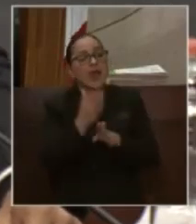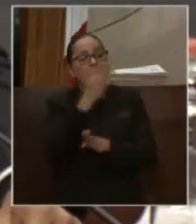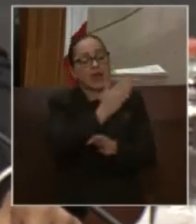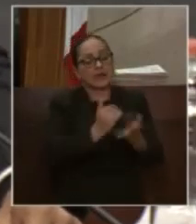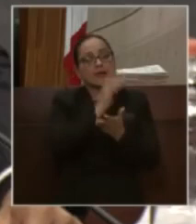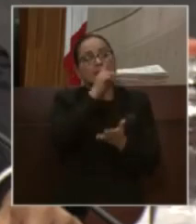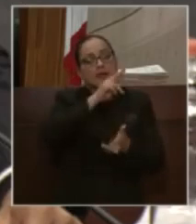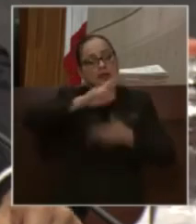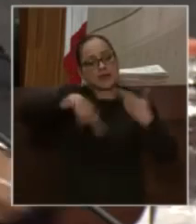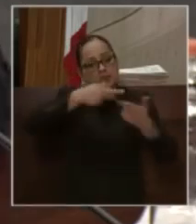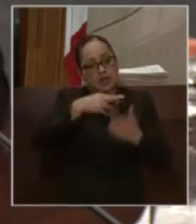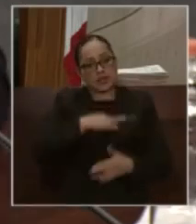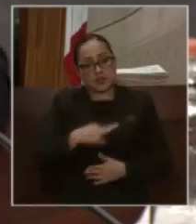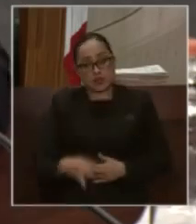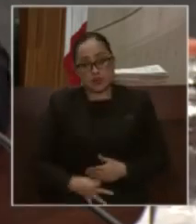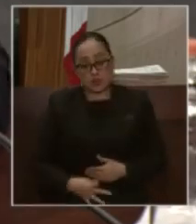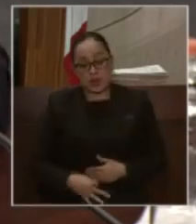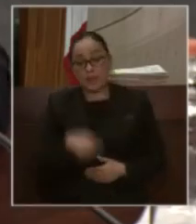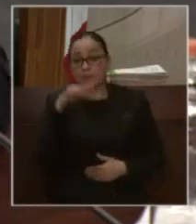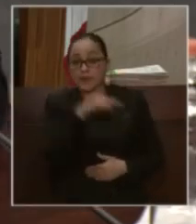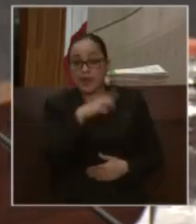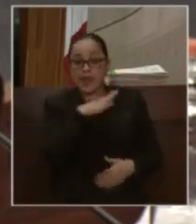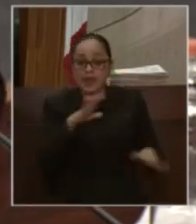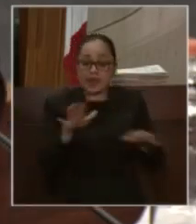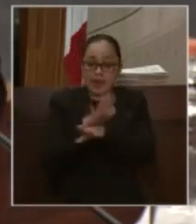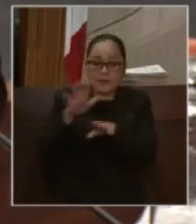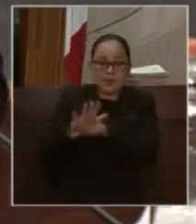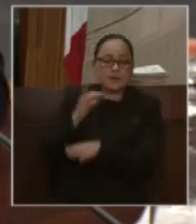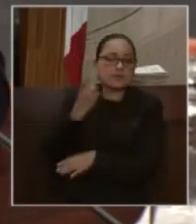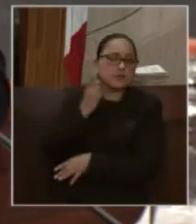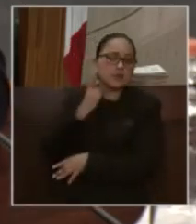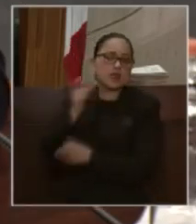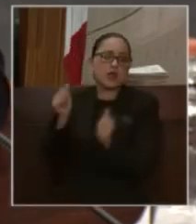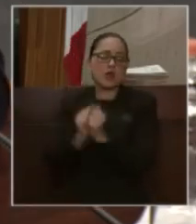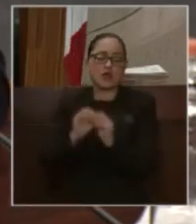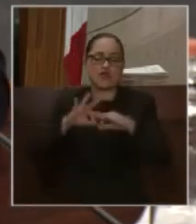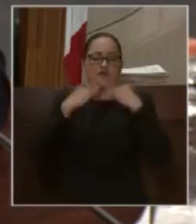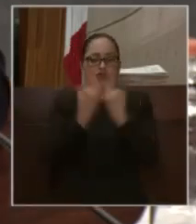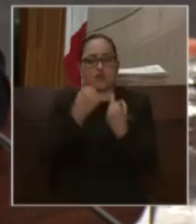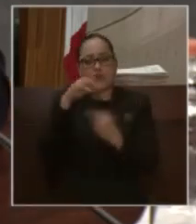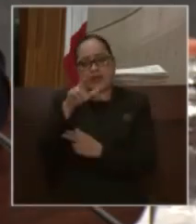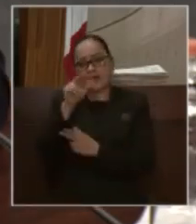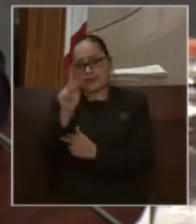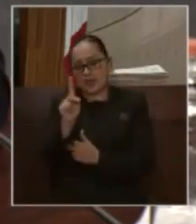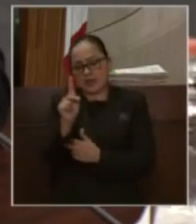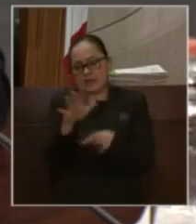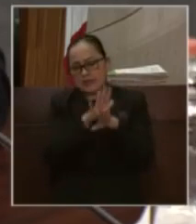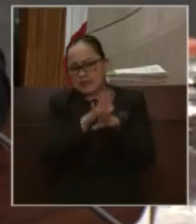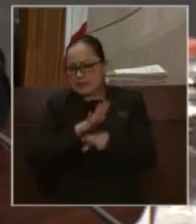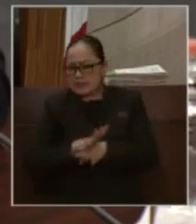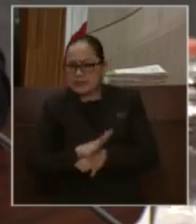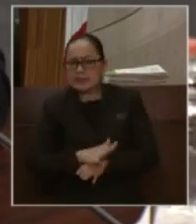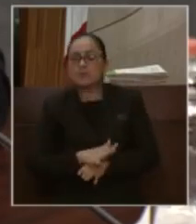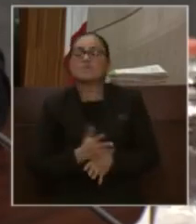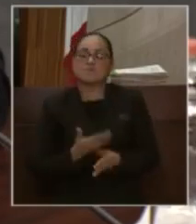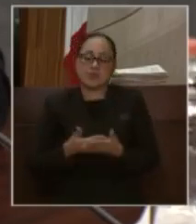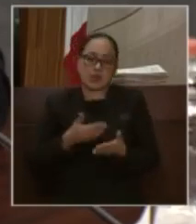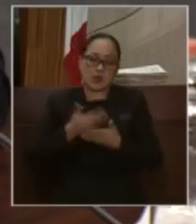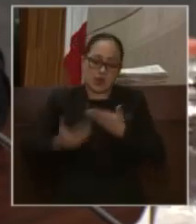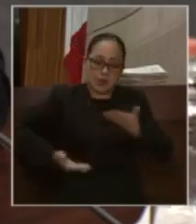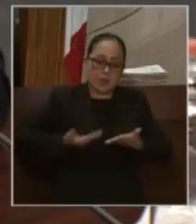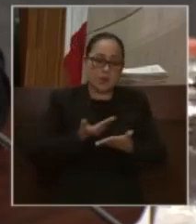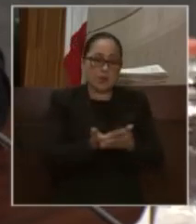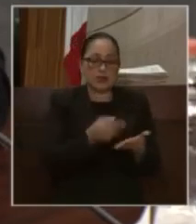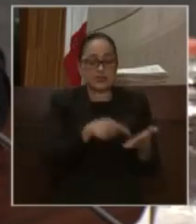emitida por la Sala Regional Toluca que modificó la asignación de diputaciones por el principio de representación proporcional. En la propuesta que se somete a